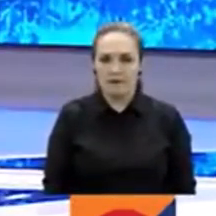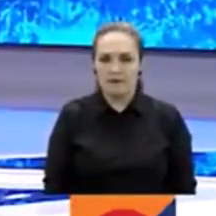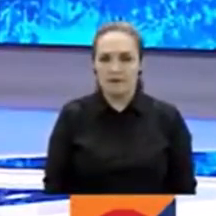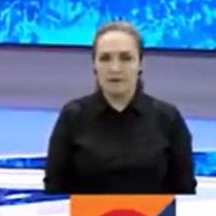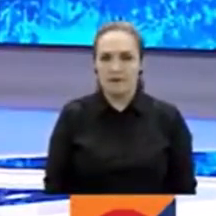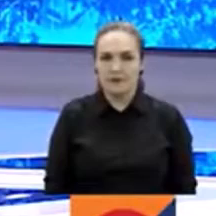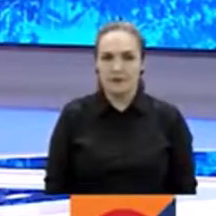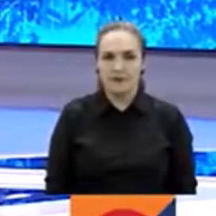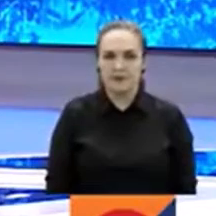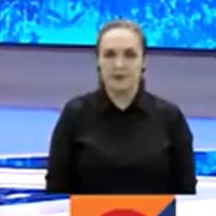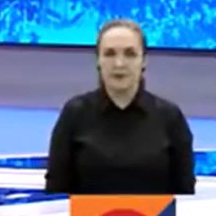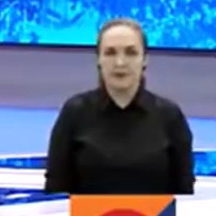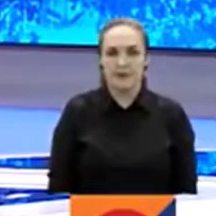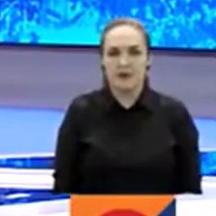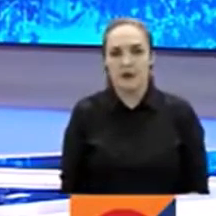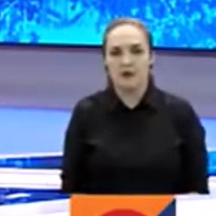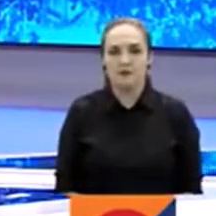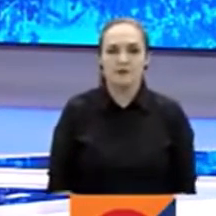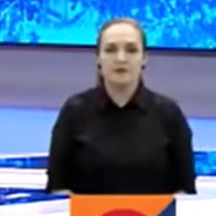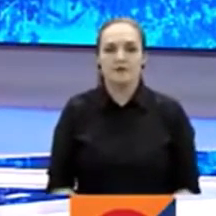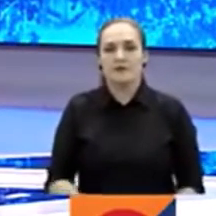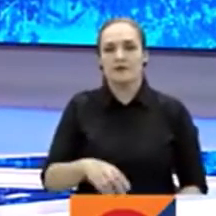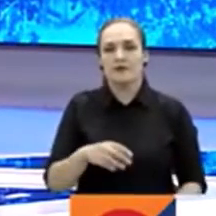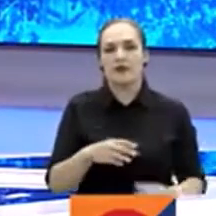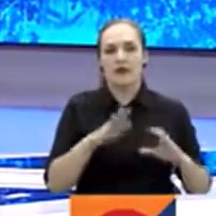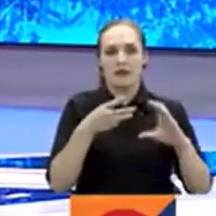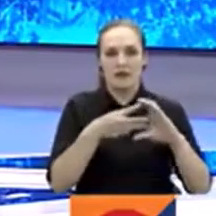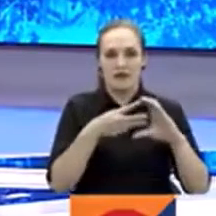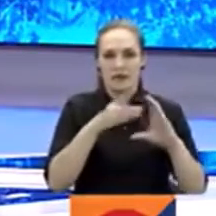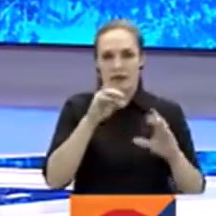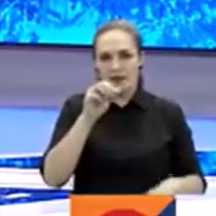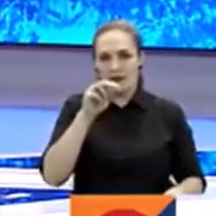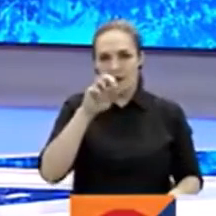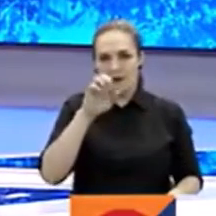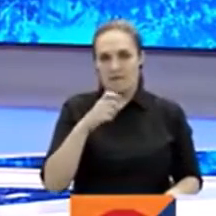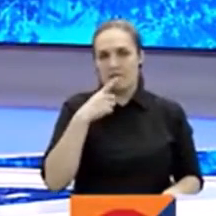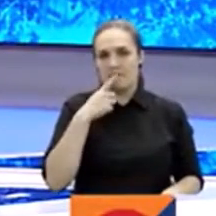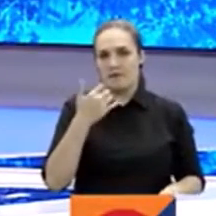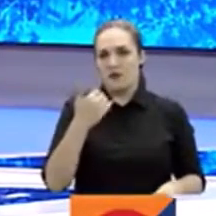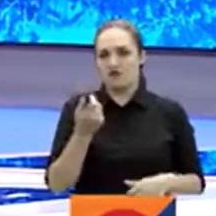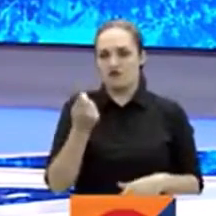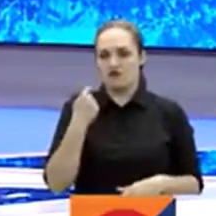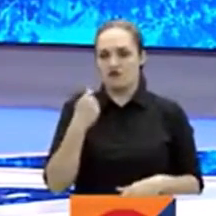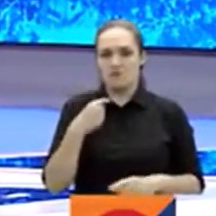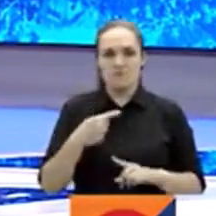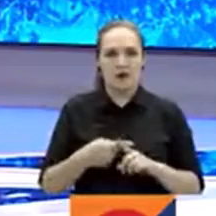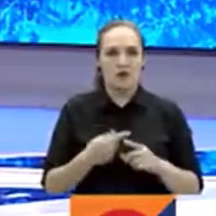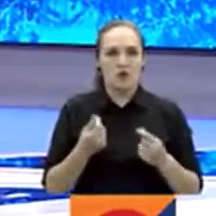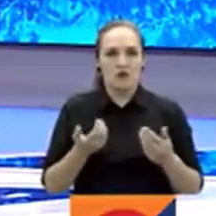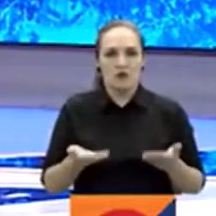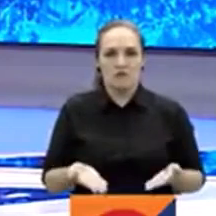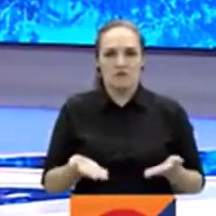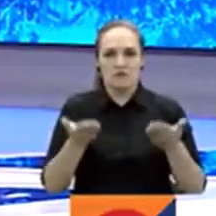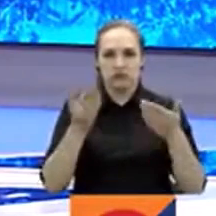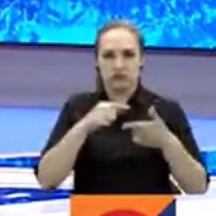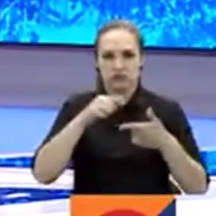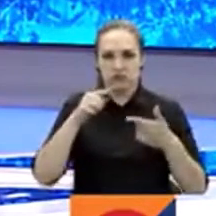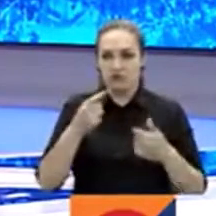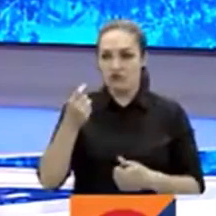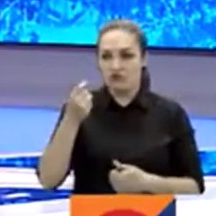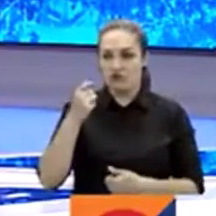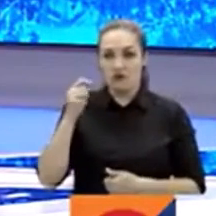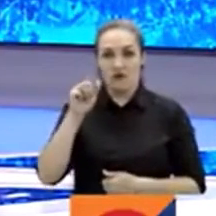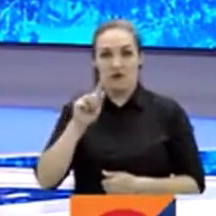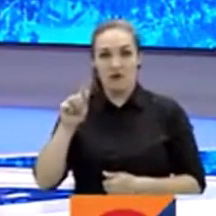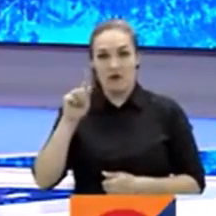El Departamento Administrativo Nacional de Estadísticas reveló la cifra de inflación del pasado mes. En febrero, los gastos de educación y